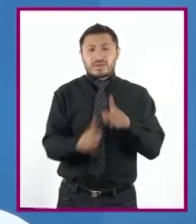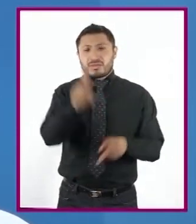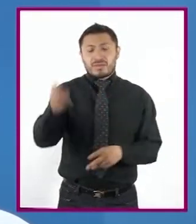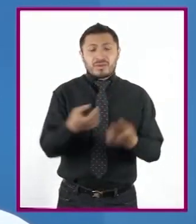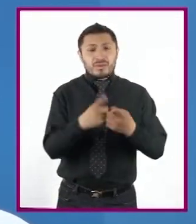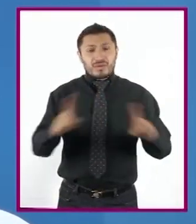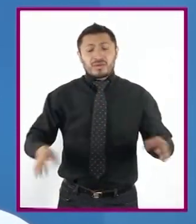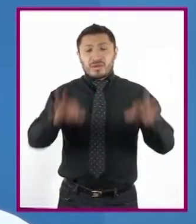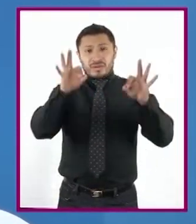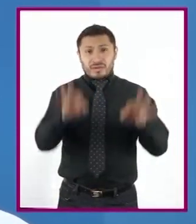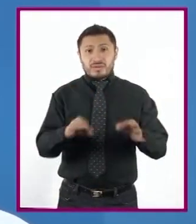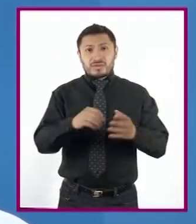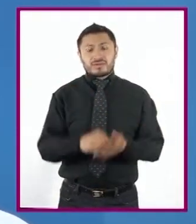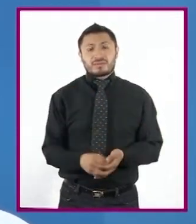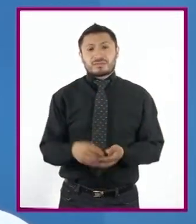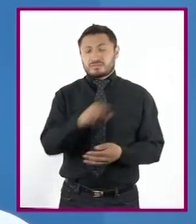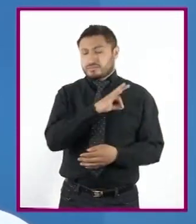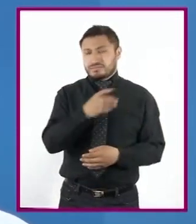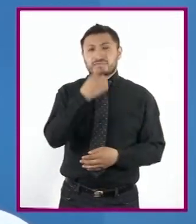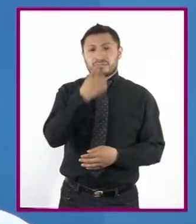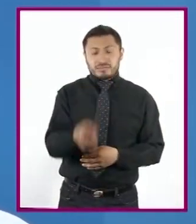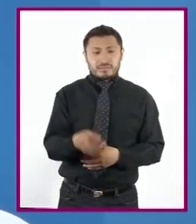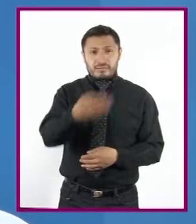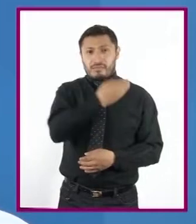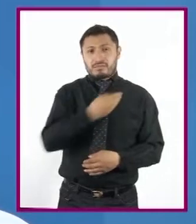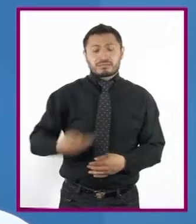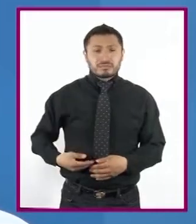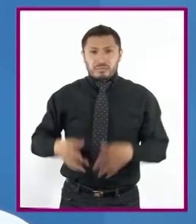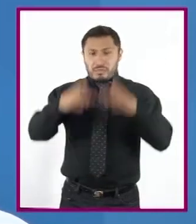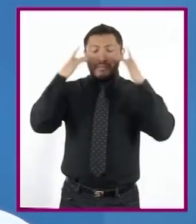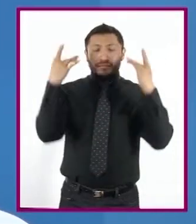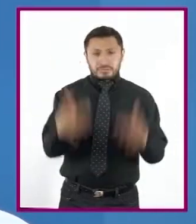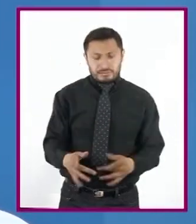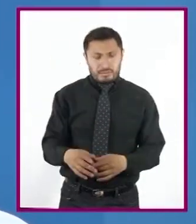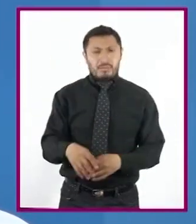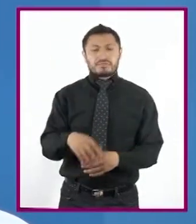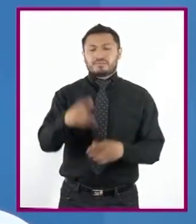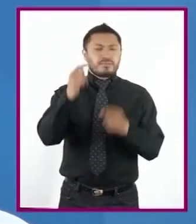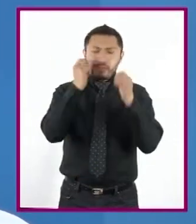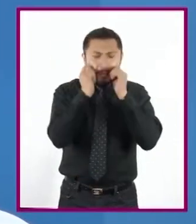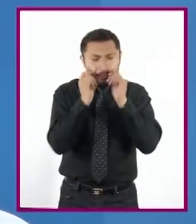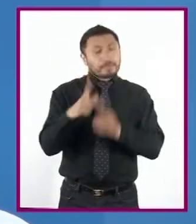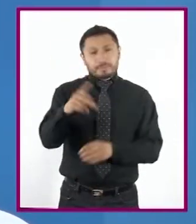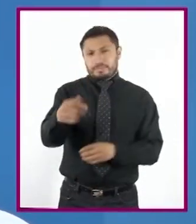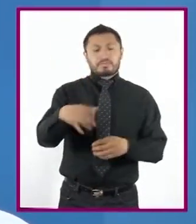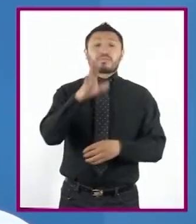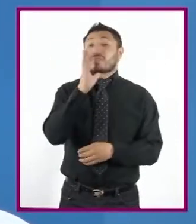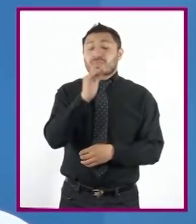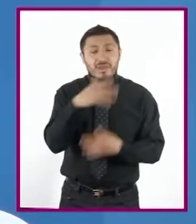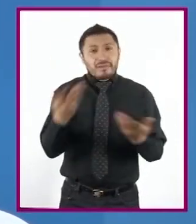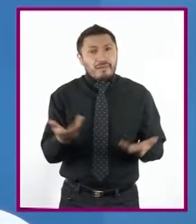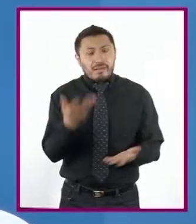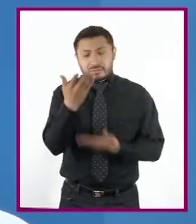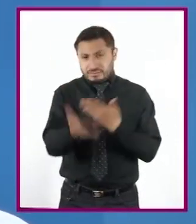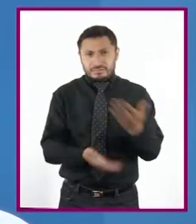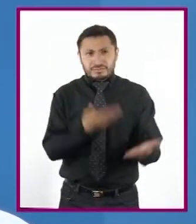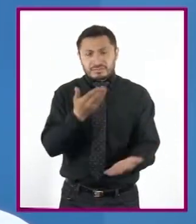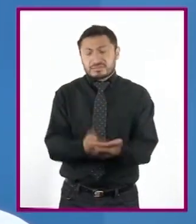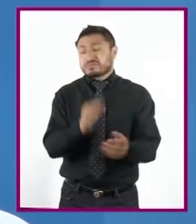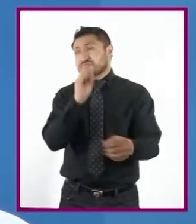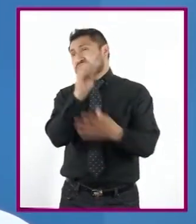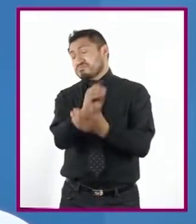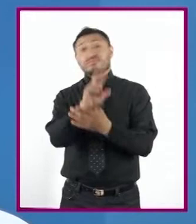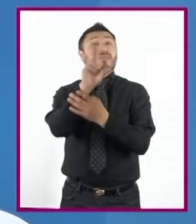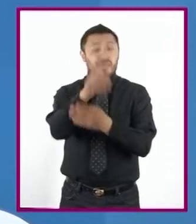desarrollados. Puedo dejar la presidencia de México sin ningún remordimiento, pero lo que no puedo hacer es dejar de servir a este